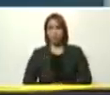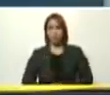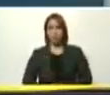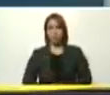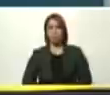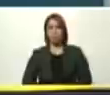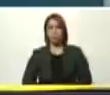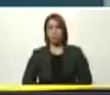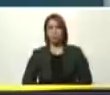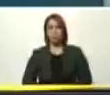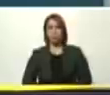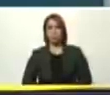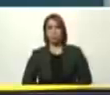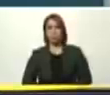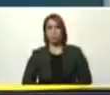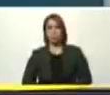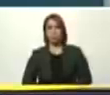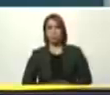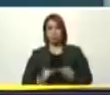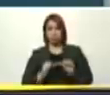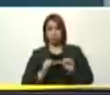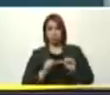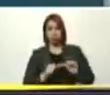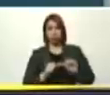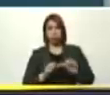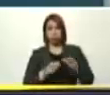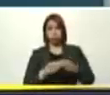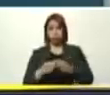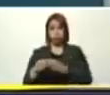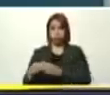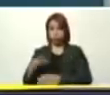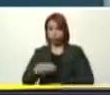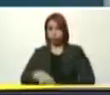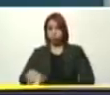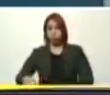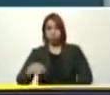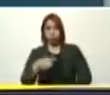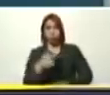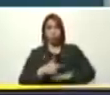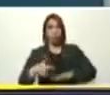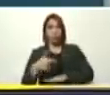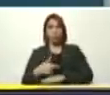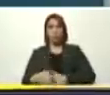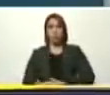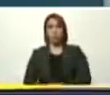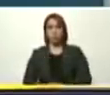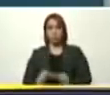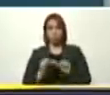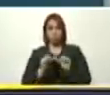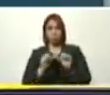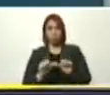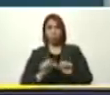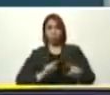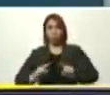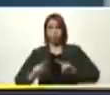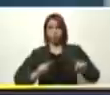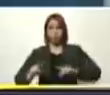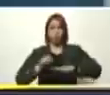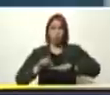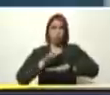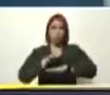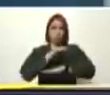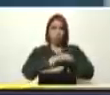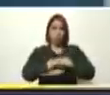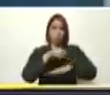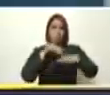los puestos de comando estadales en las gobernaciones, los puestos de comando municipales